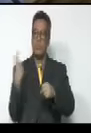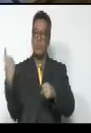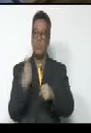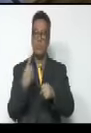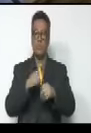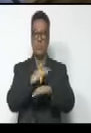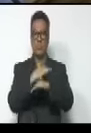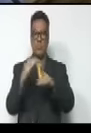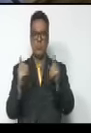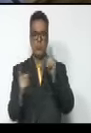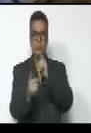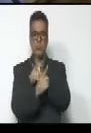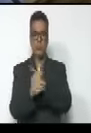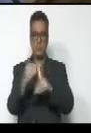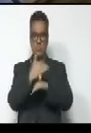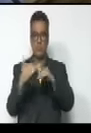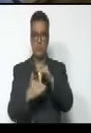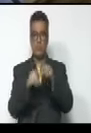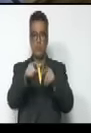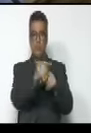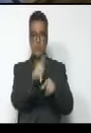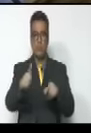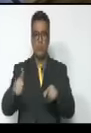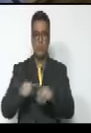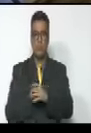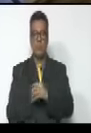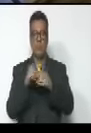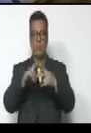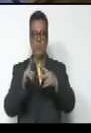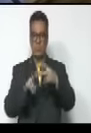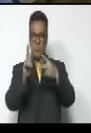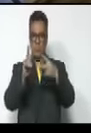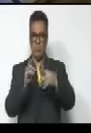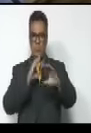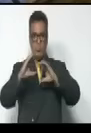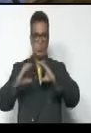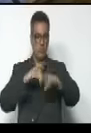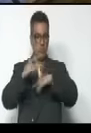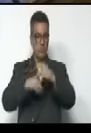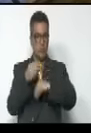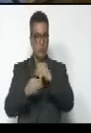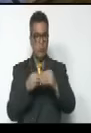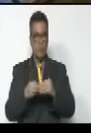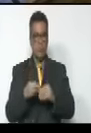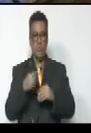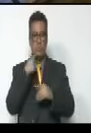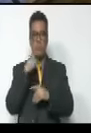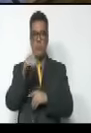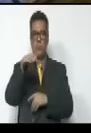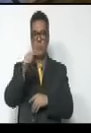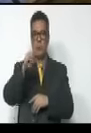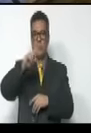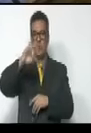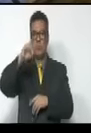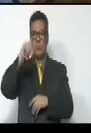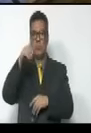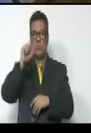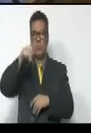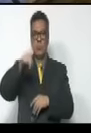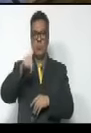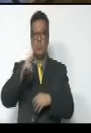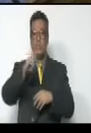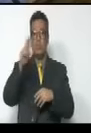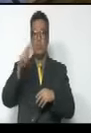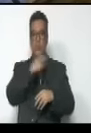ausentarse e incorporar a sus suplentes respectivos. Segundo, comunicación suscrita por la magistrada Carislia Beatriz Rodríguez